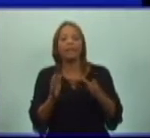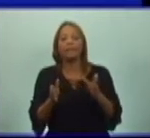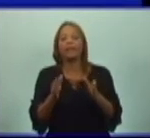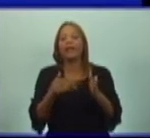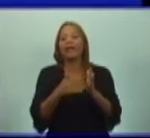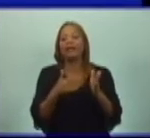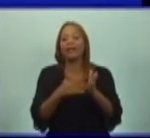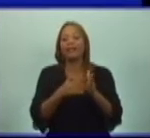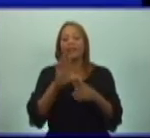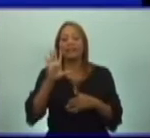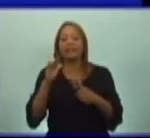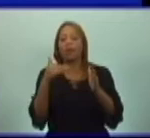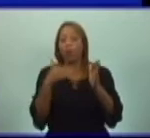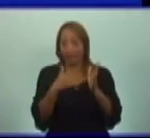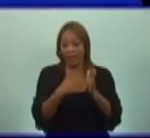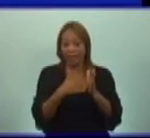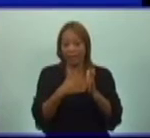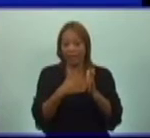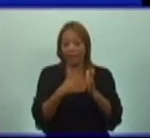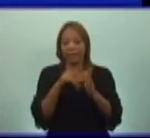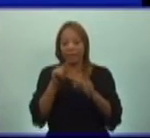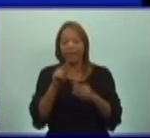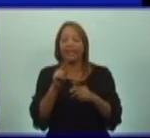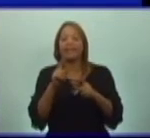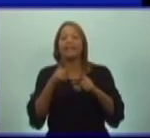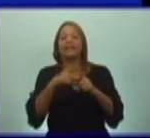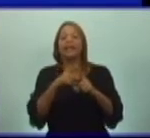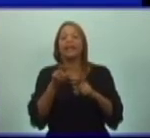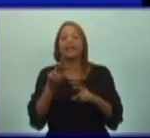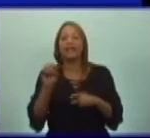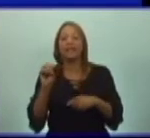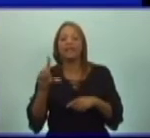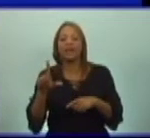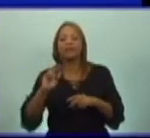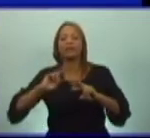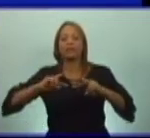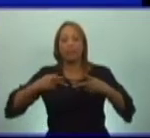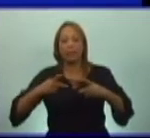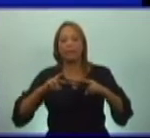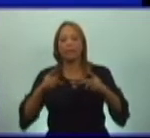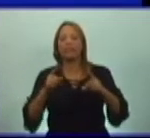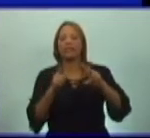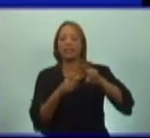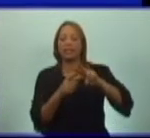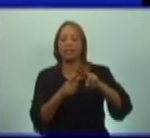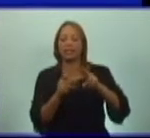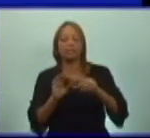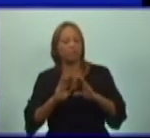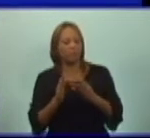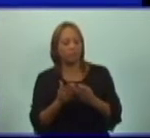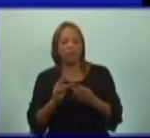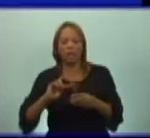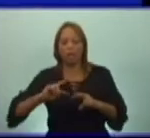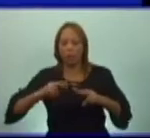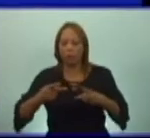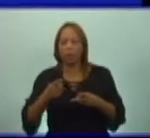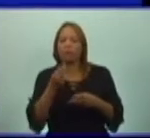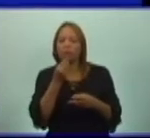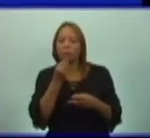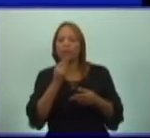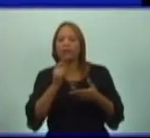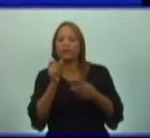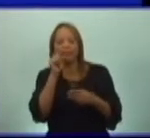a las 5 de la tarde, Telerrebelde retransmite nuestra teleclase y ahí